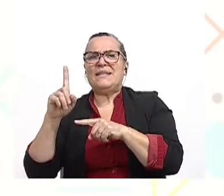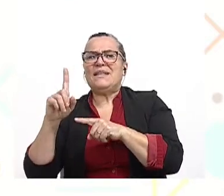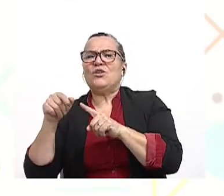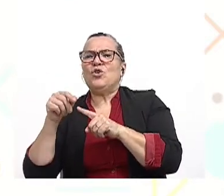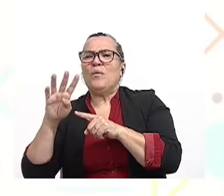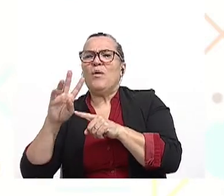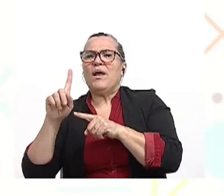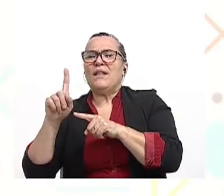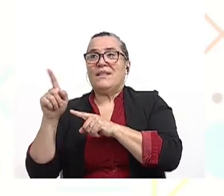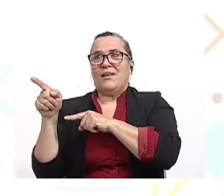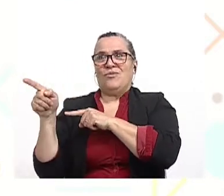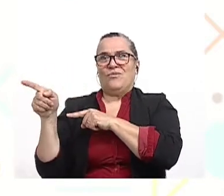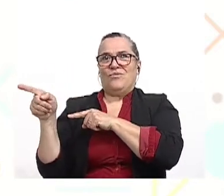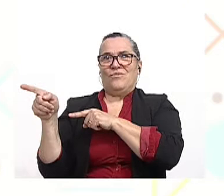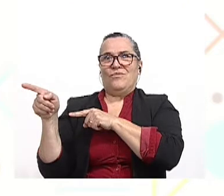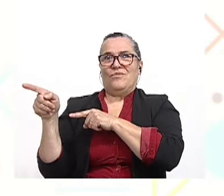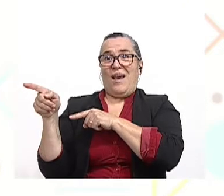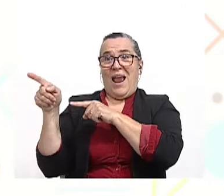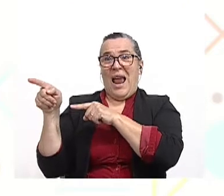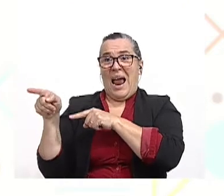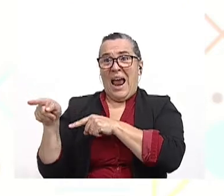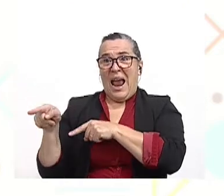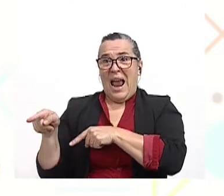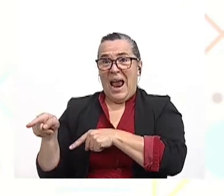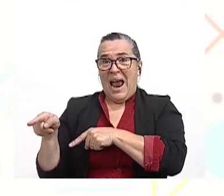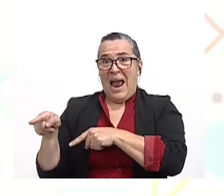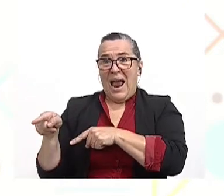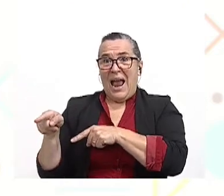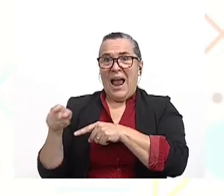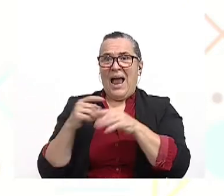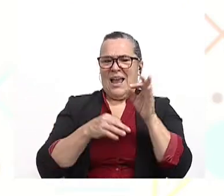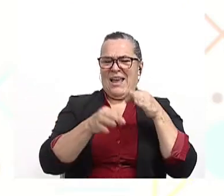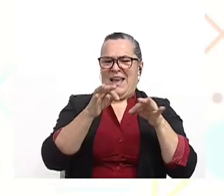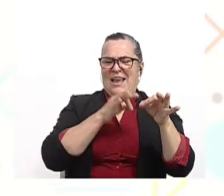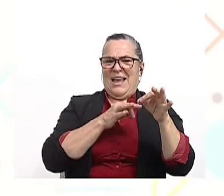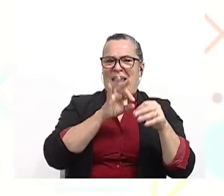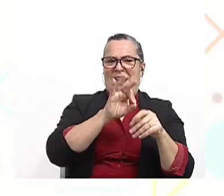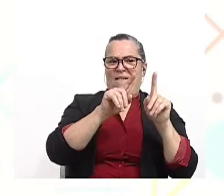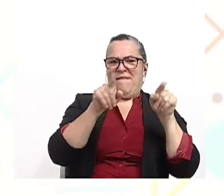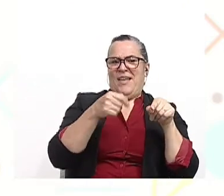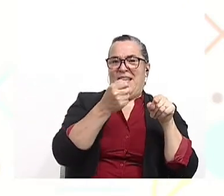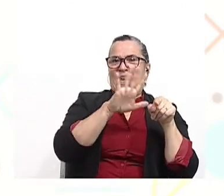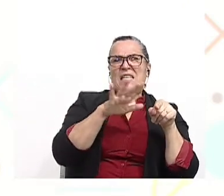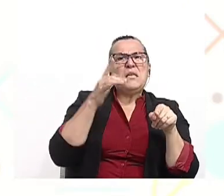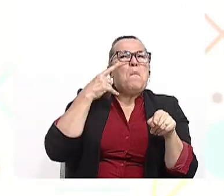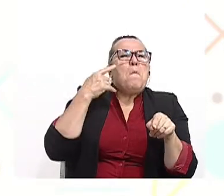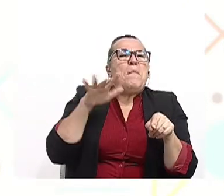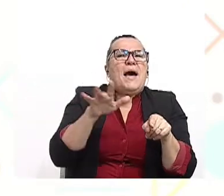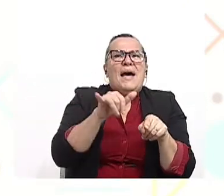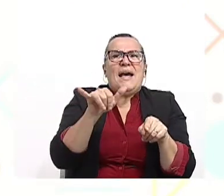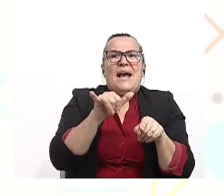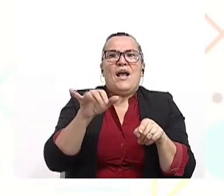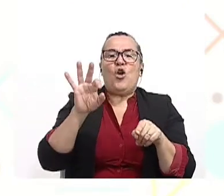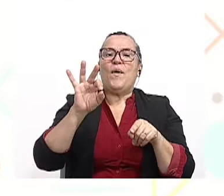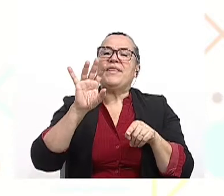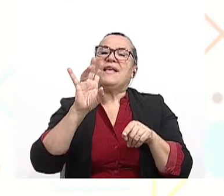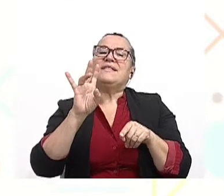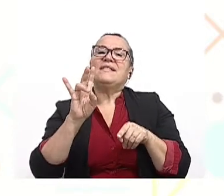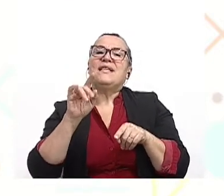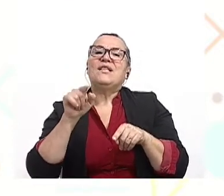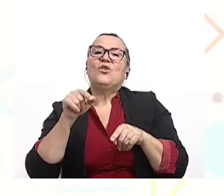61,41. Efectuando estas operaciones, obtenemos que f de 15 es aproximadamente igual a